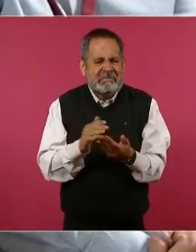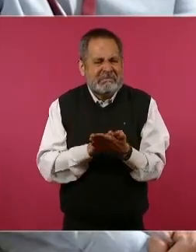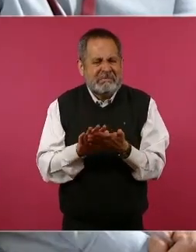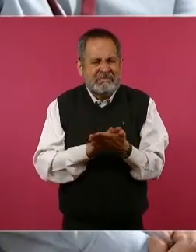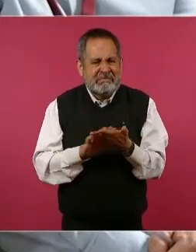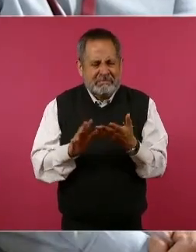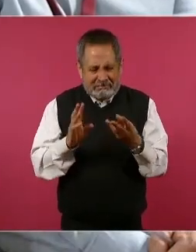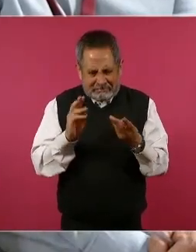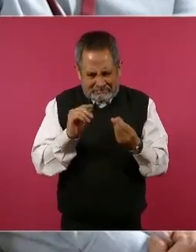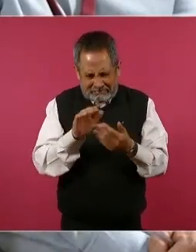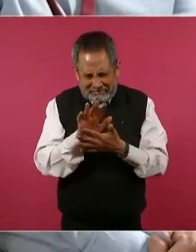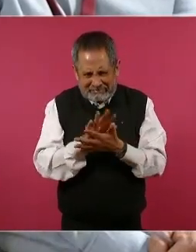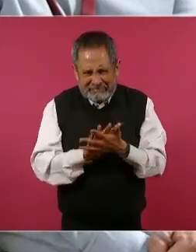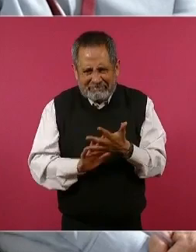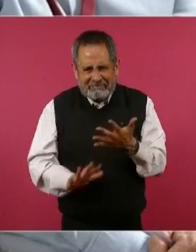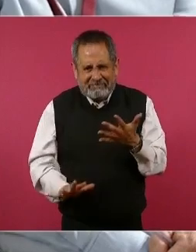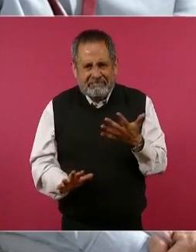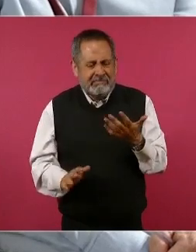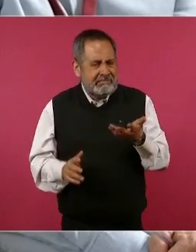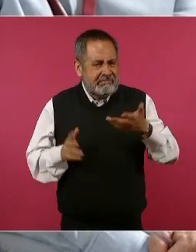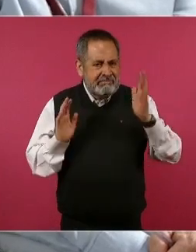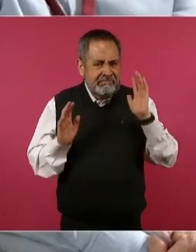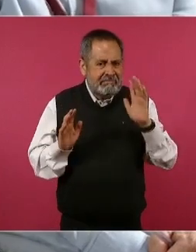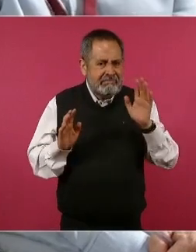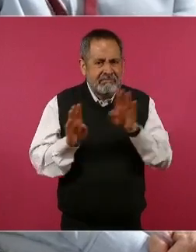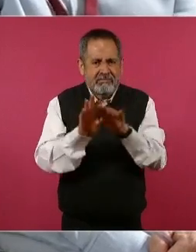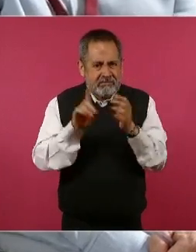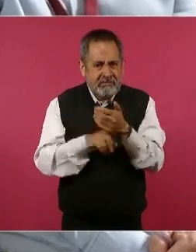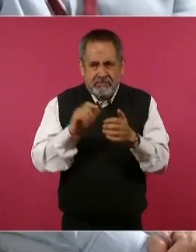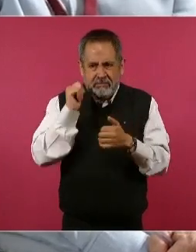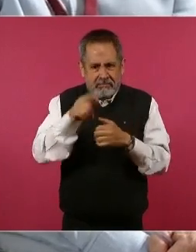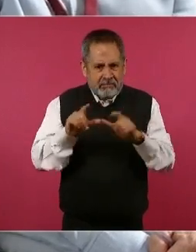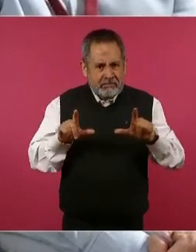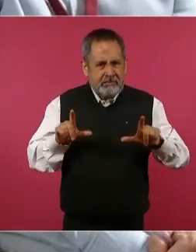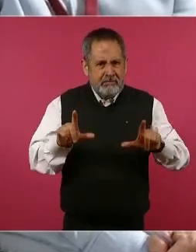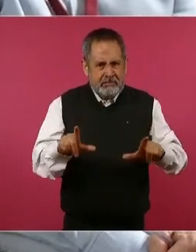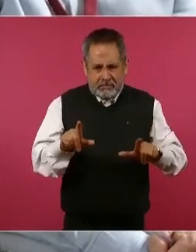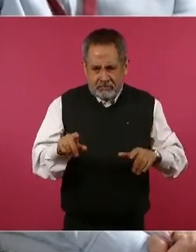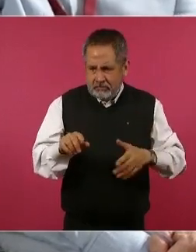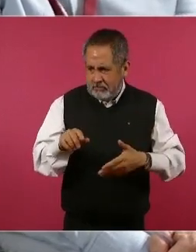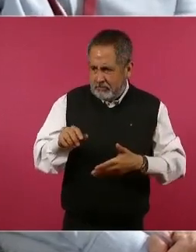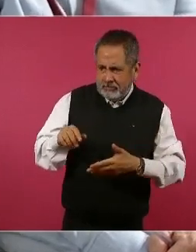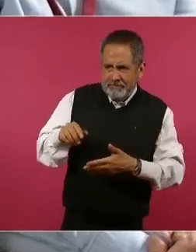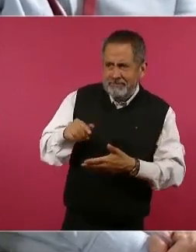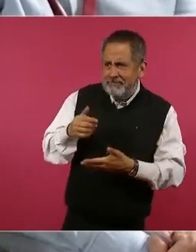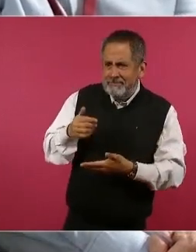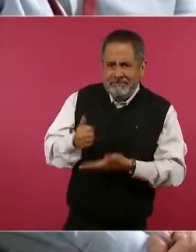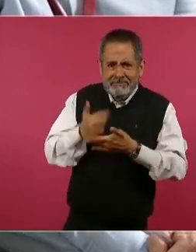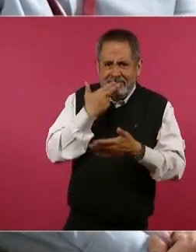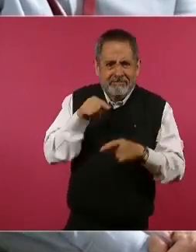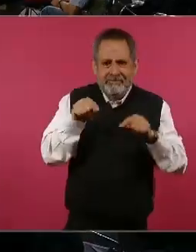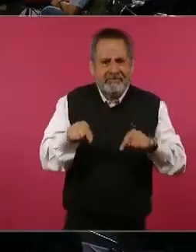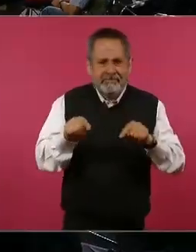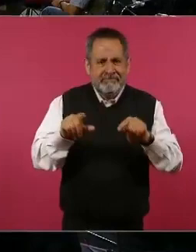que, pues yo no sé, poner algunas placas de auxilio porque no